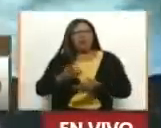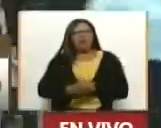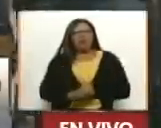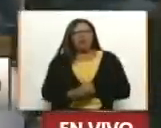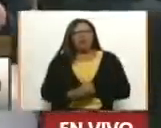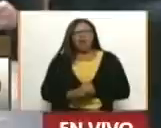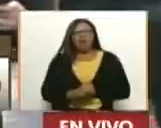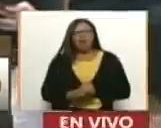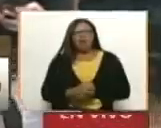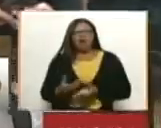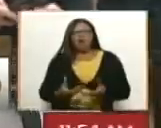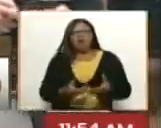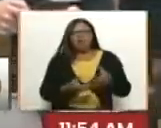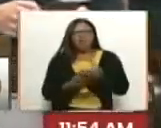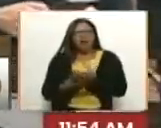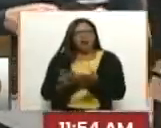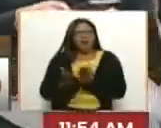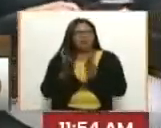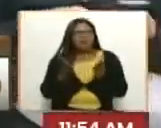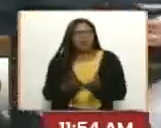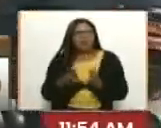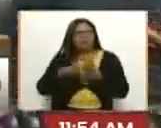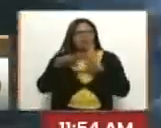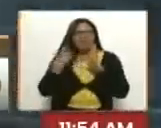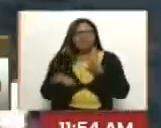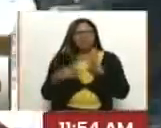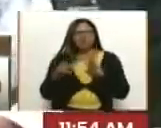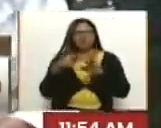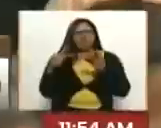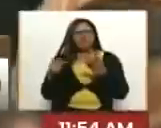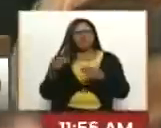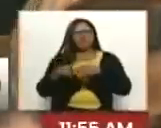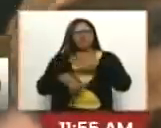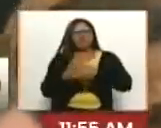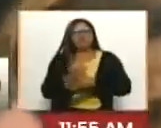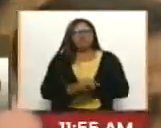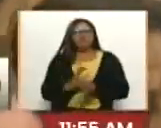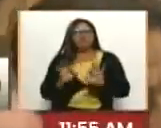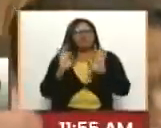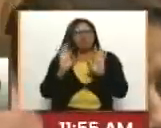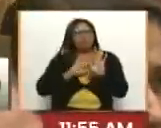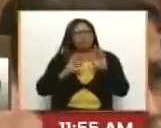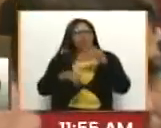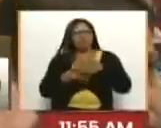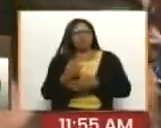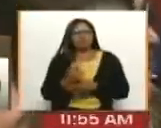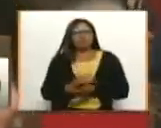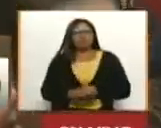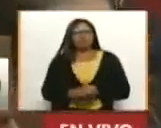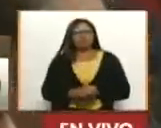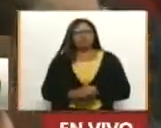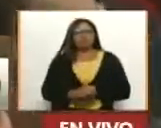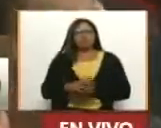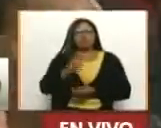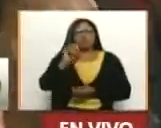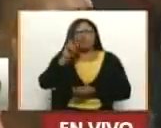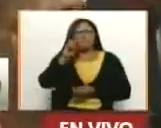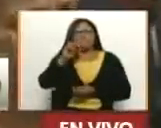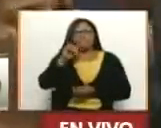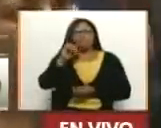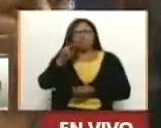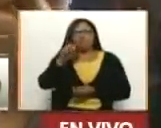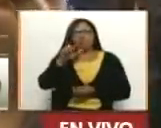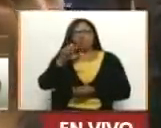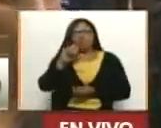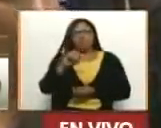Civil, estudiantes de Derecho de distintas universidades, en especial de la Universidad Rómulo Gallegos, la Dirección Ejecutiva